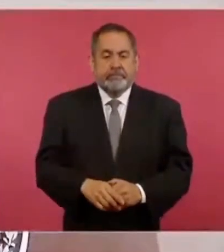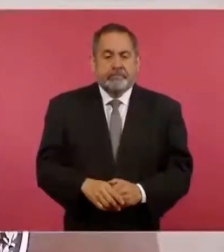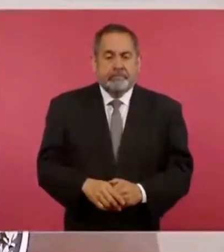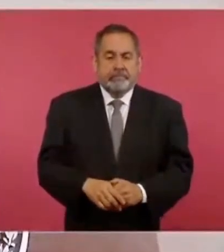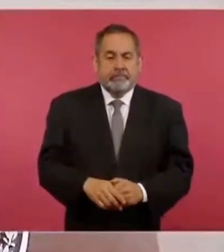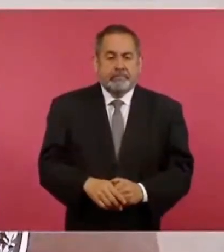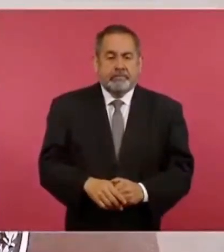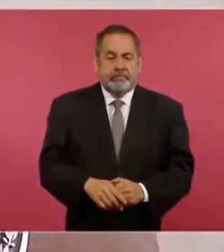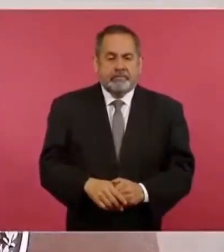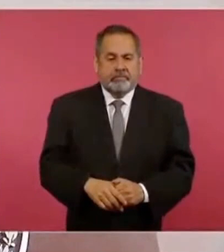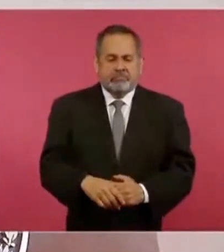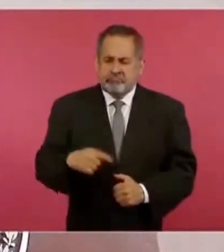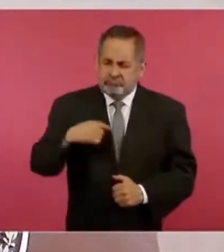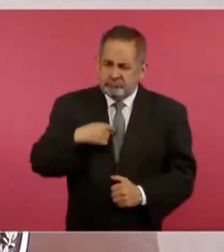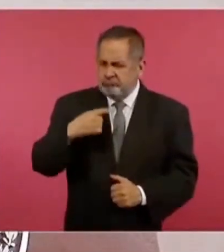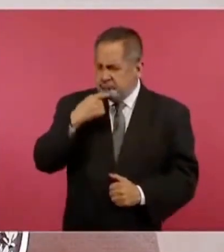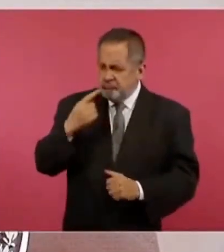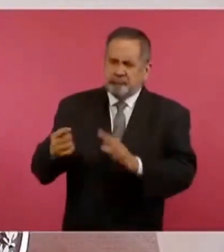Y ya les